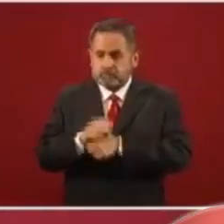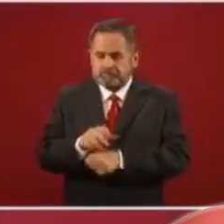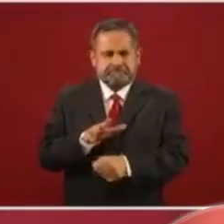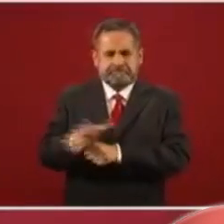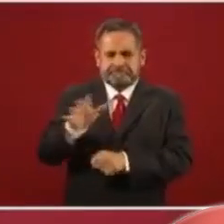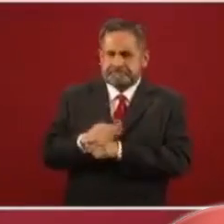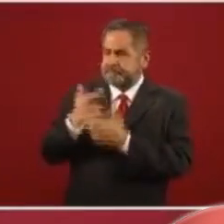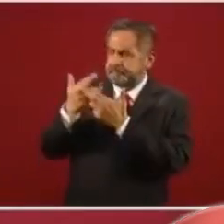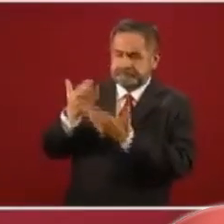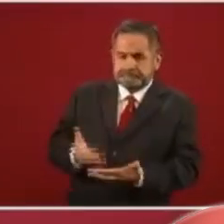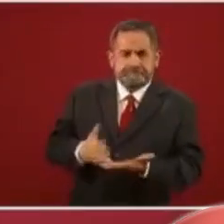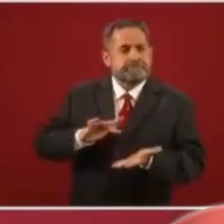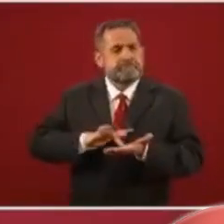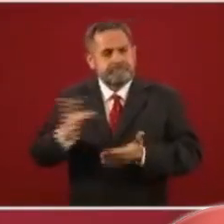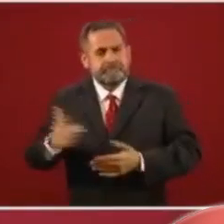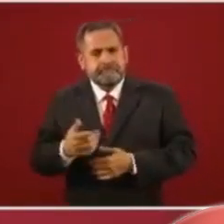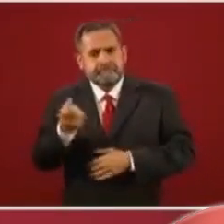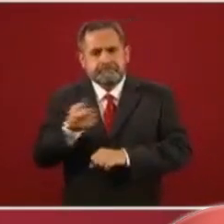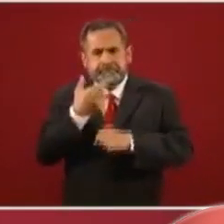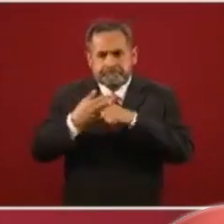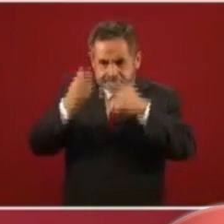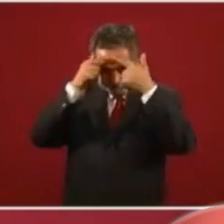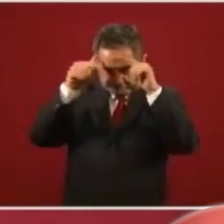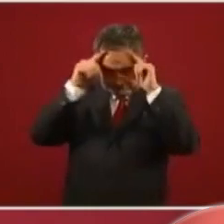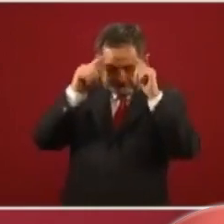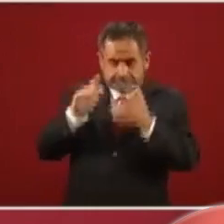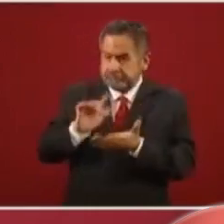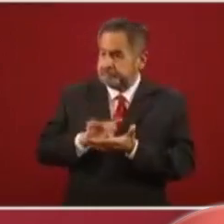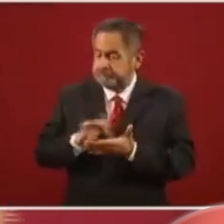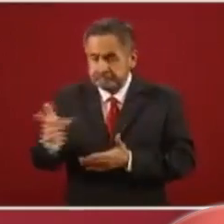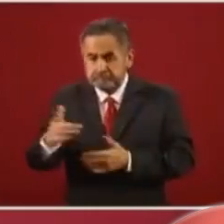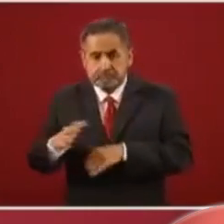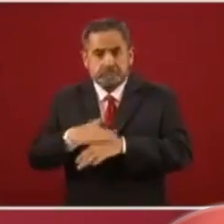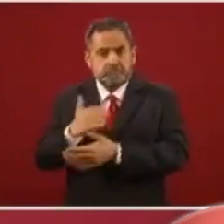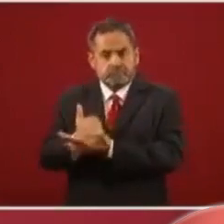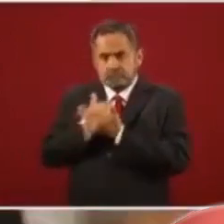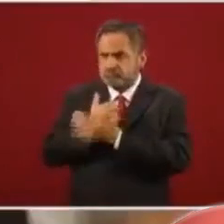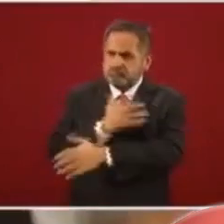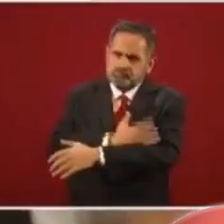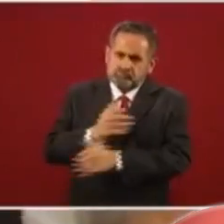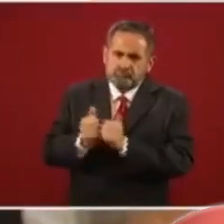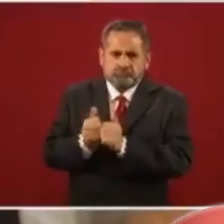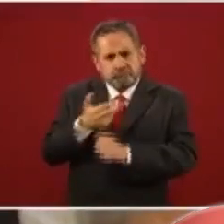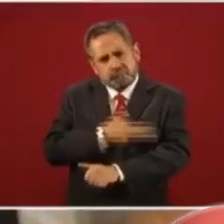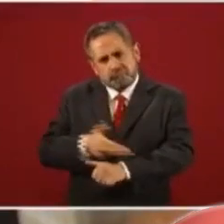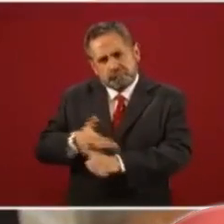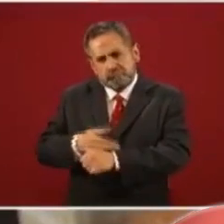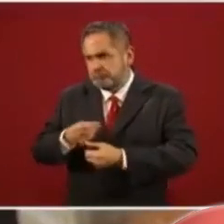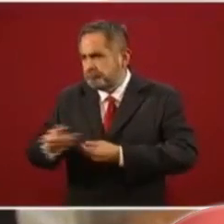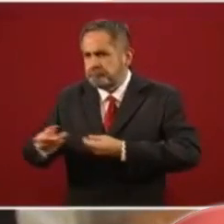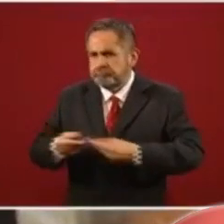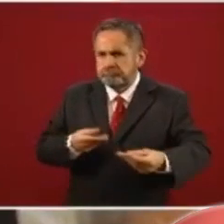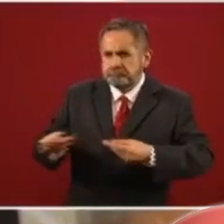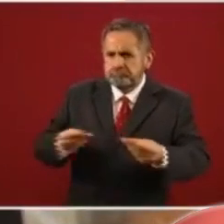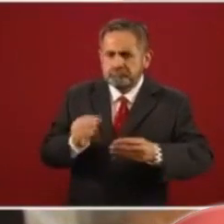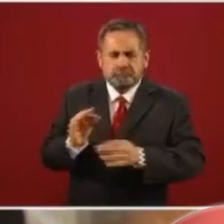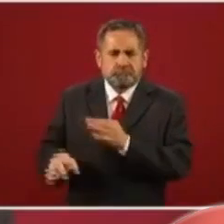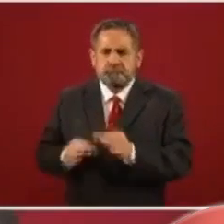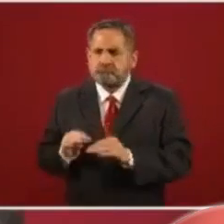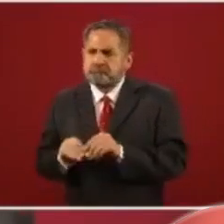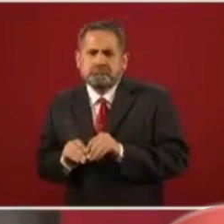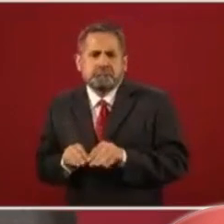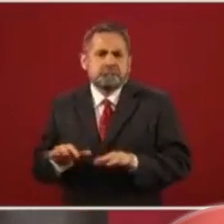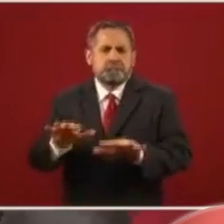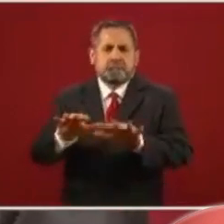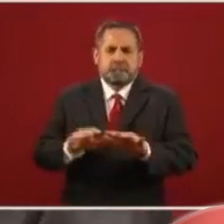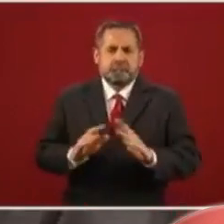aquí. Mi agradecimiento a la Secretaría de Marina, Armada de México, por cierto, porque nos ayudó con toda la logística de distribución y logramos tener esto.